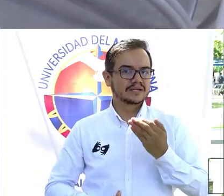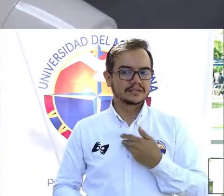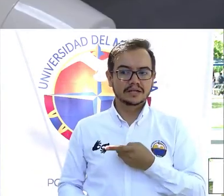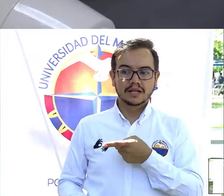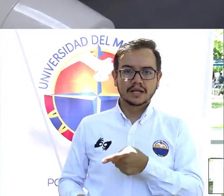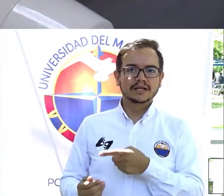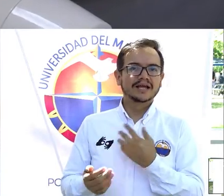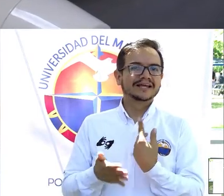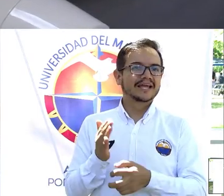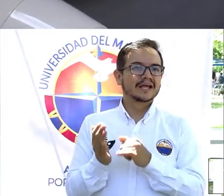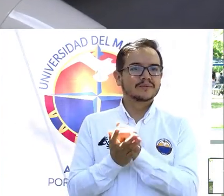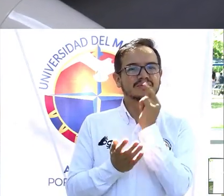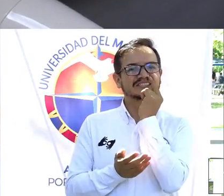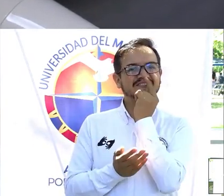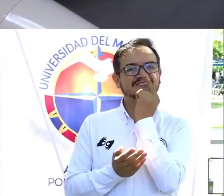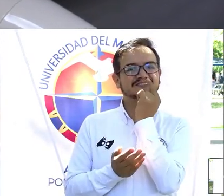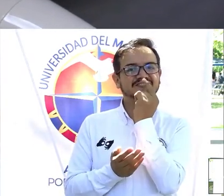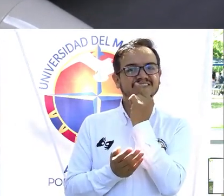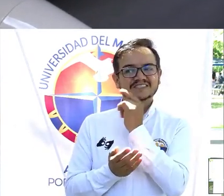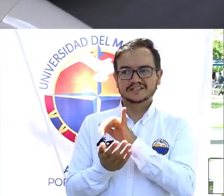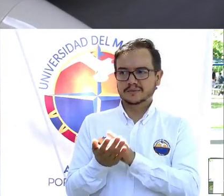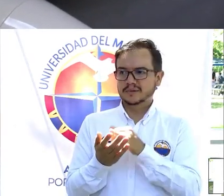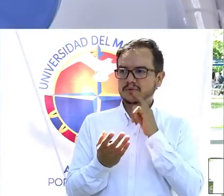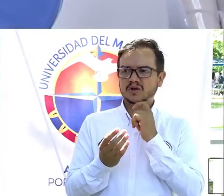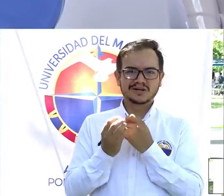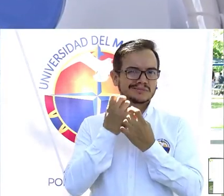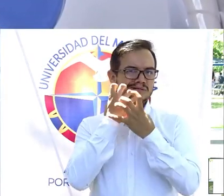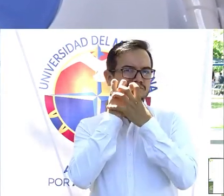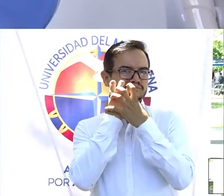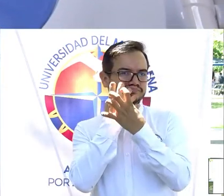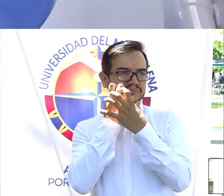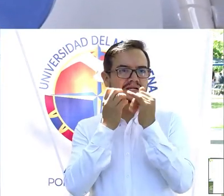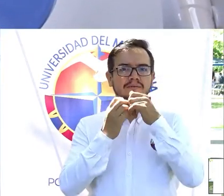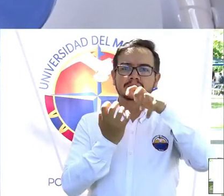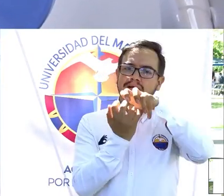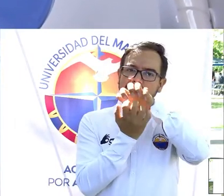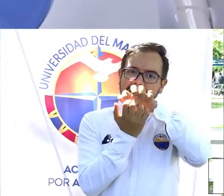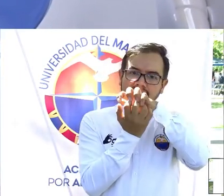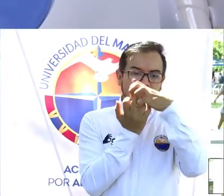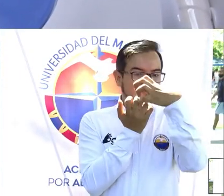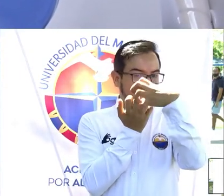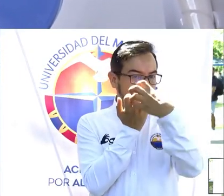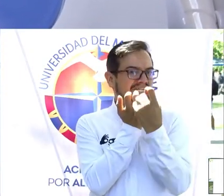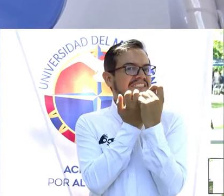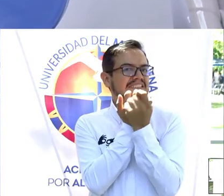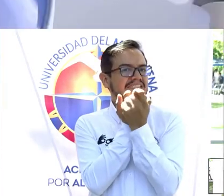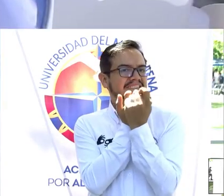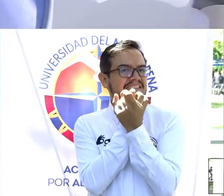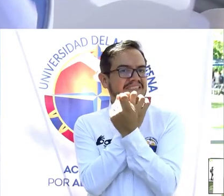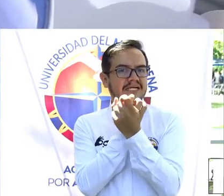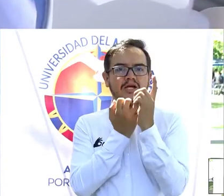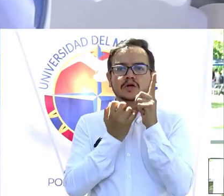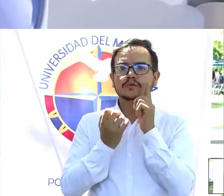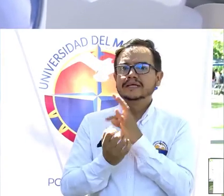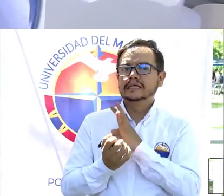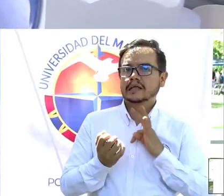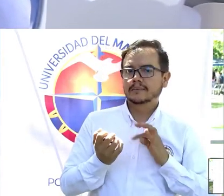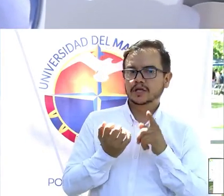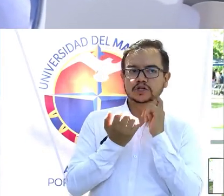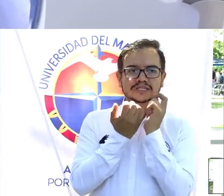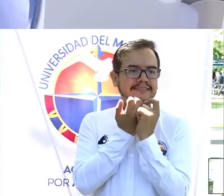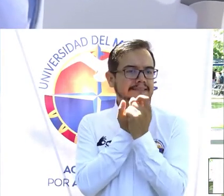raspador. Cuando nosotros realizamos terapias periodontales debemos combinarlos con la cureta, ya que el objetivo de una terapia periodontal